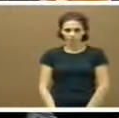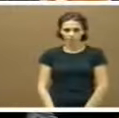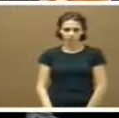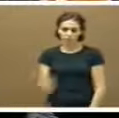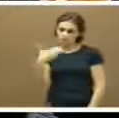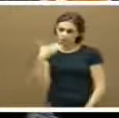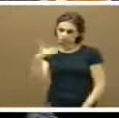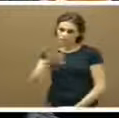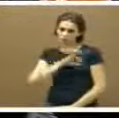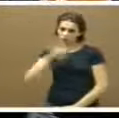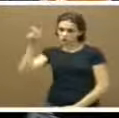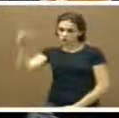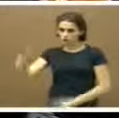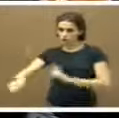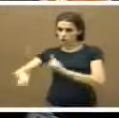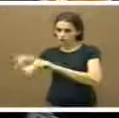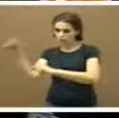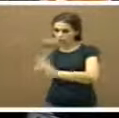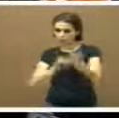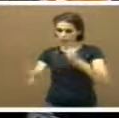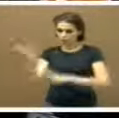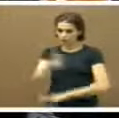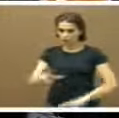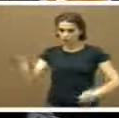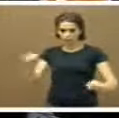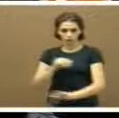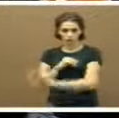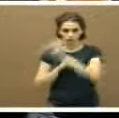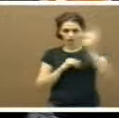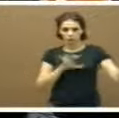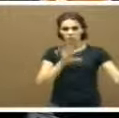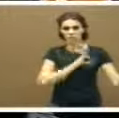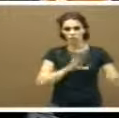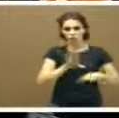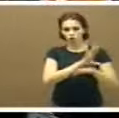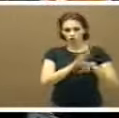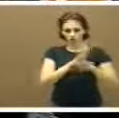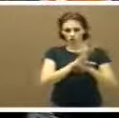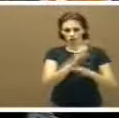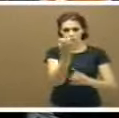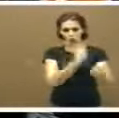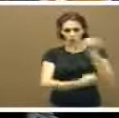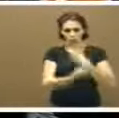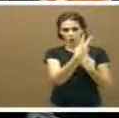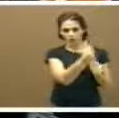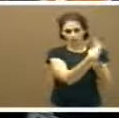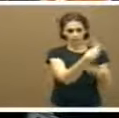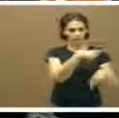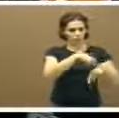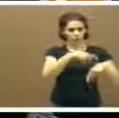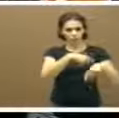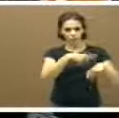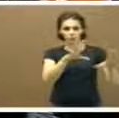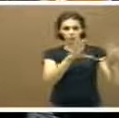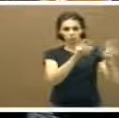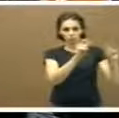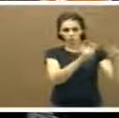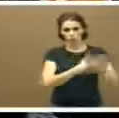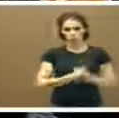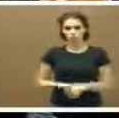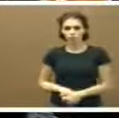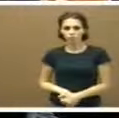Gracias, señoría. Para finalizar el debate, tiene la palabra el señor consejero de Economía y Hacienda por tiempo de diez minutos.